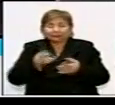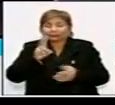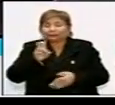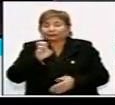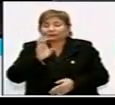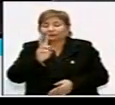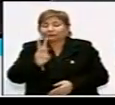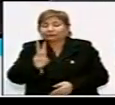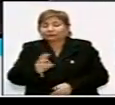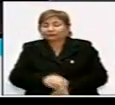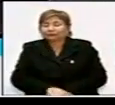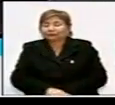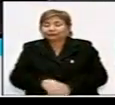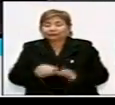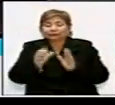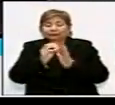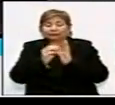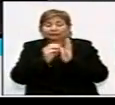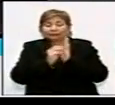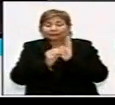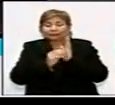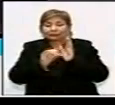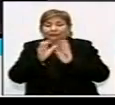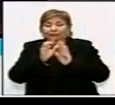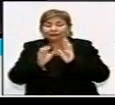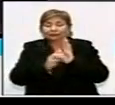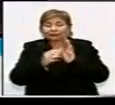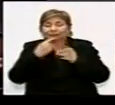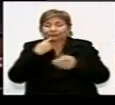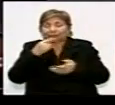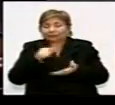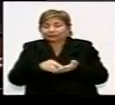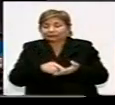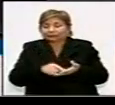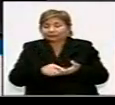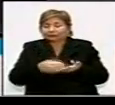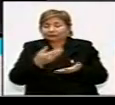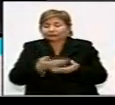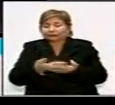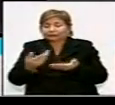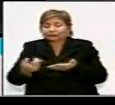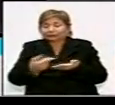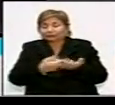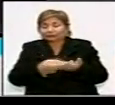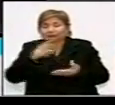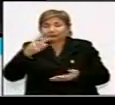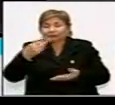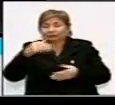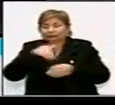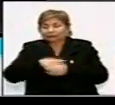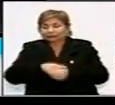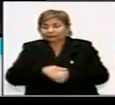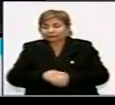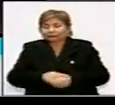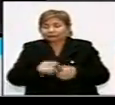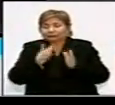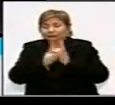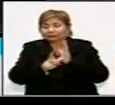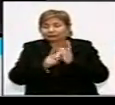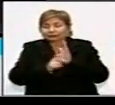206 el texto de la reforma constitucional será objeto de debate y segunda votación en la siguiente legislatura